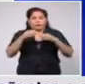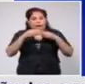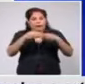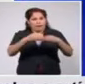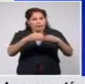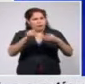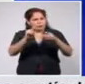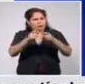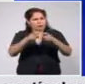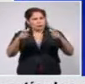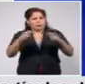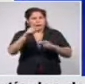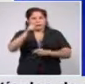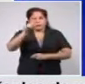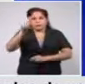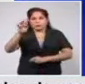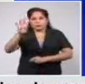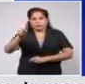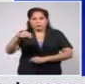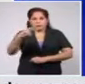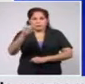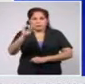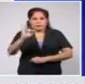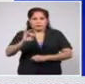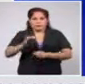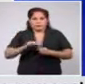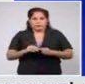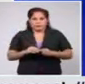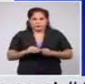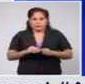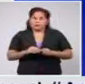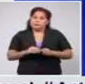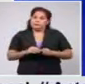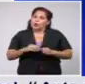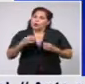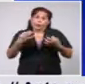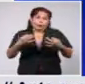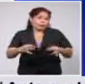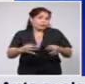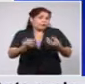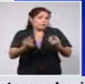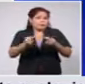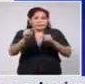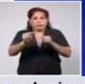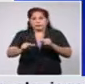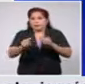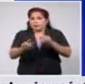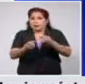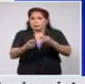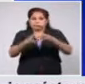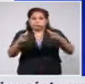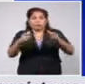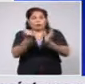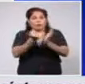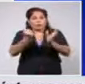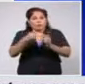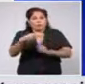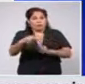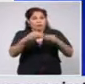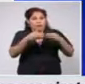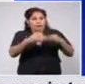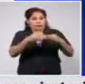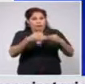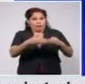incrementa a 114,7, es lógico con el número de casos que se están confirmando, y